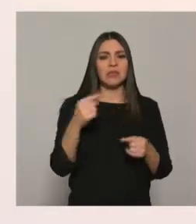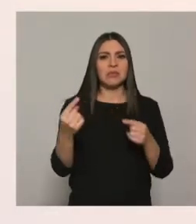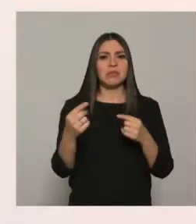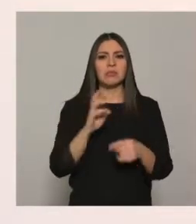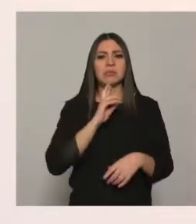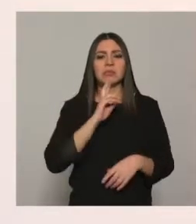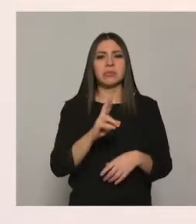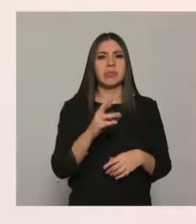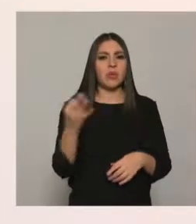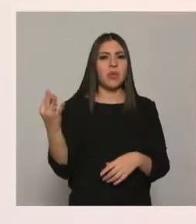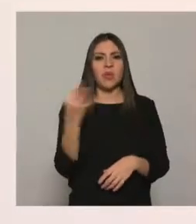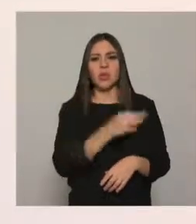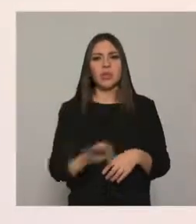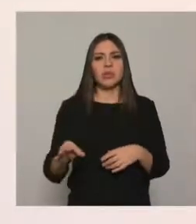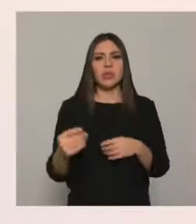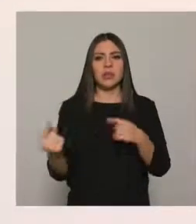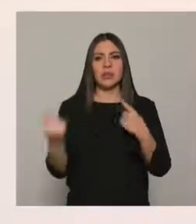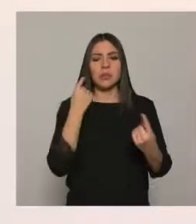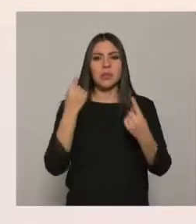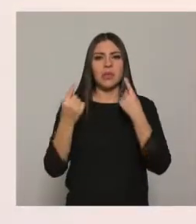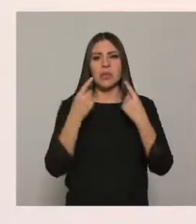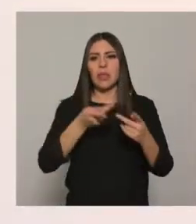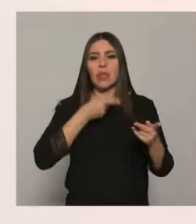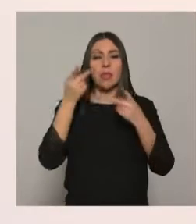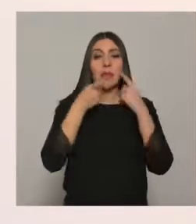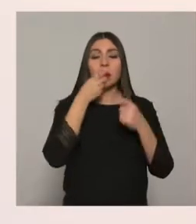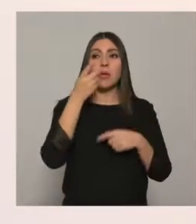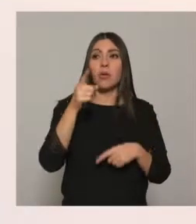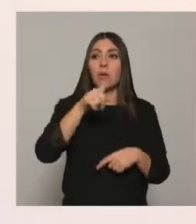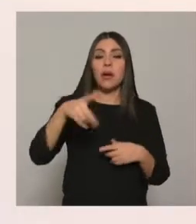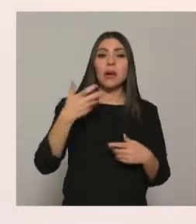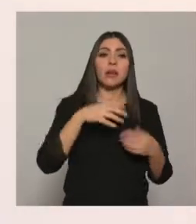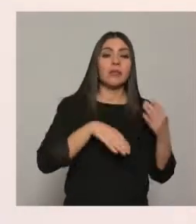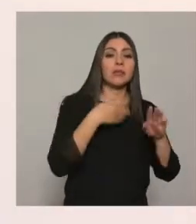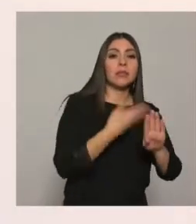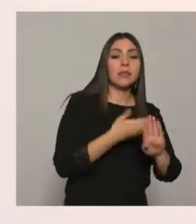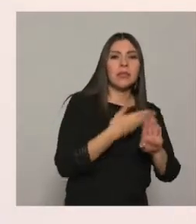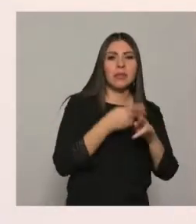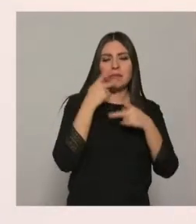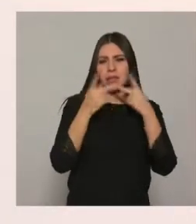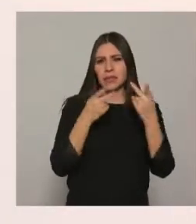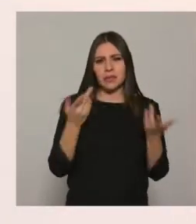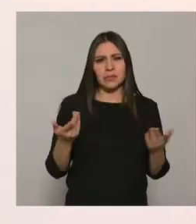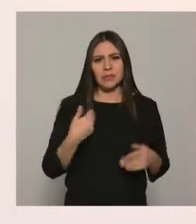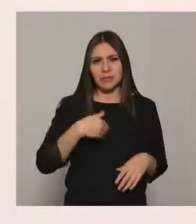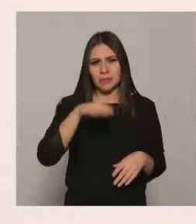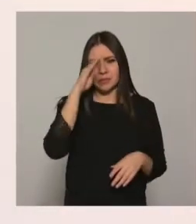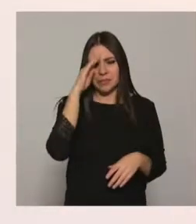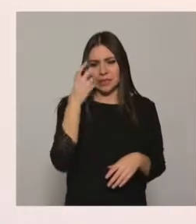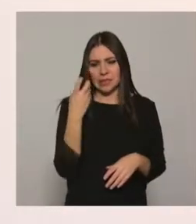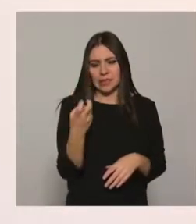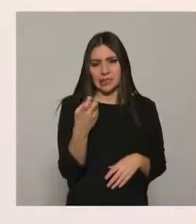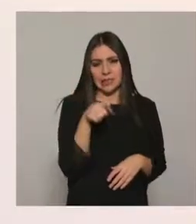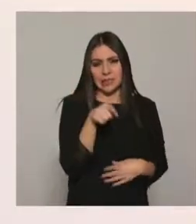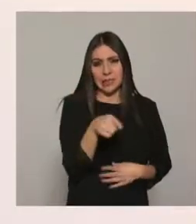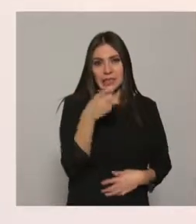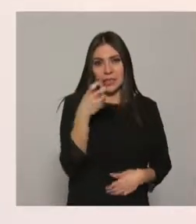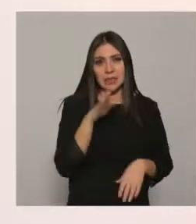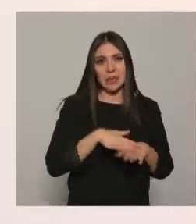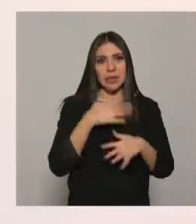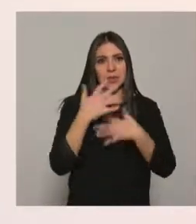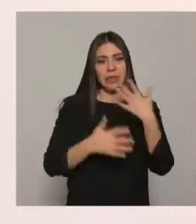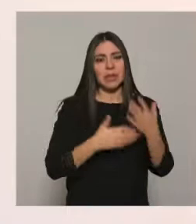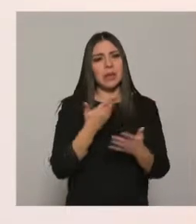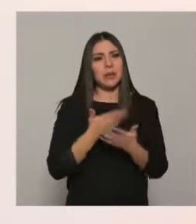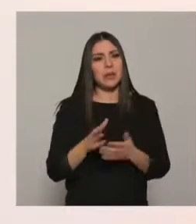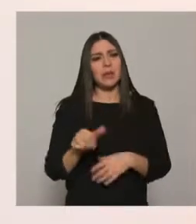pues lanzándonos acusaciones y difamaciones, ¿no? Creo que en lo personal, pues por ese tema para mí fue la más polémica, aunque